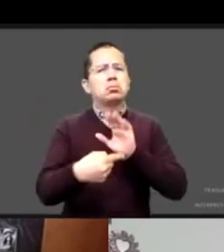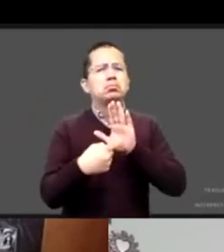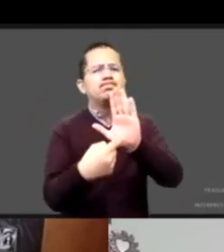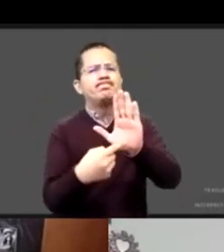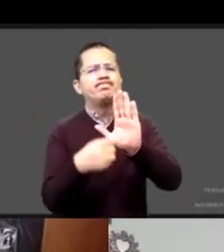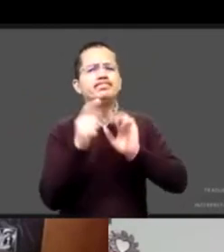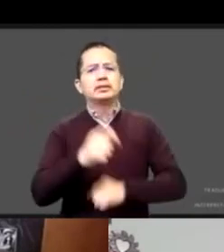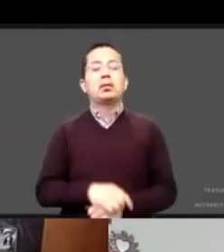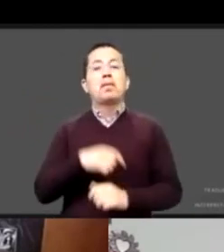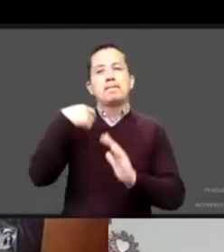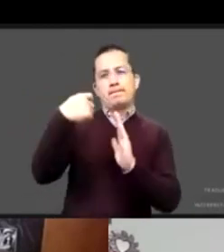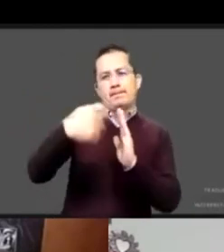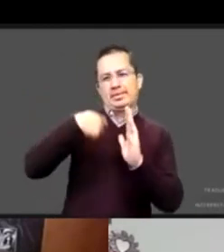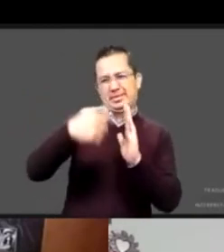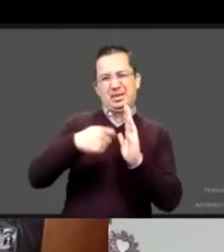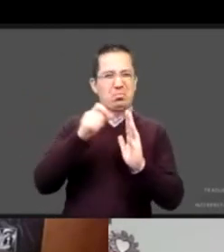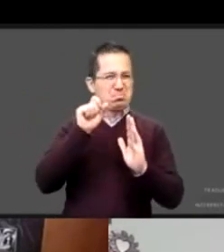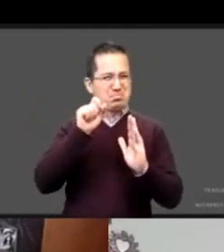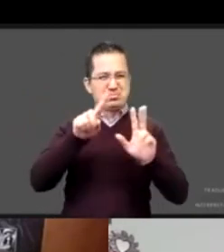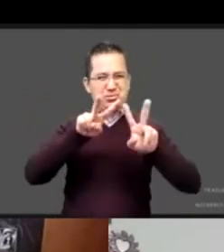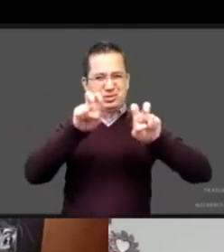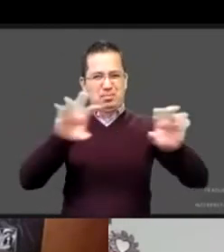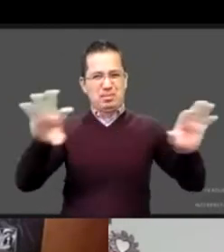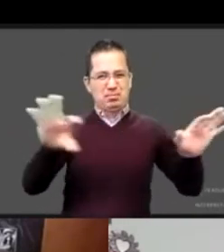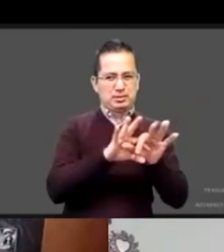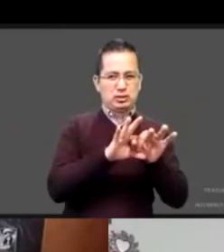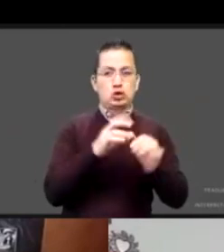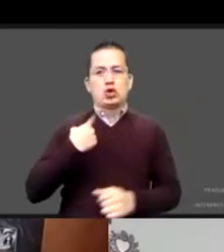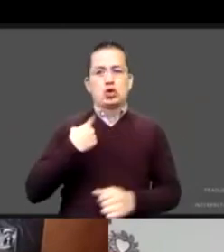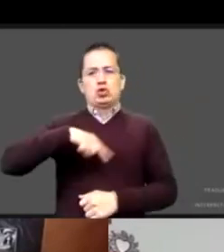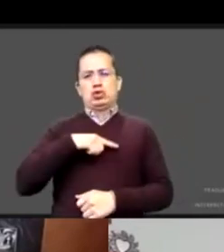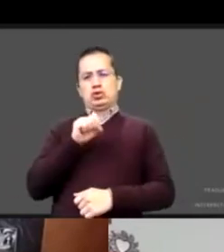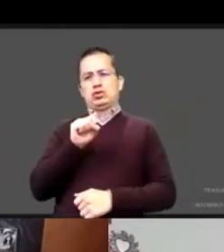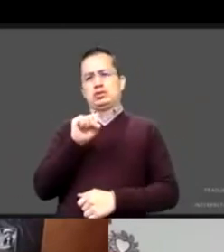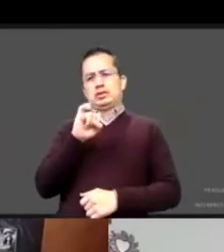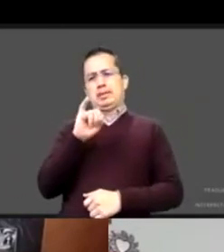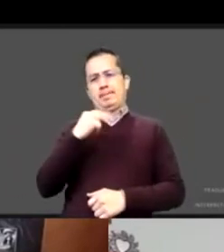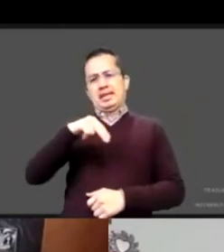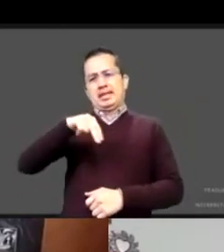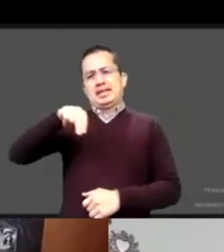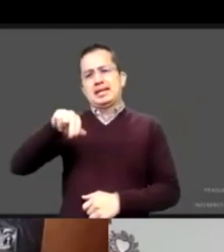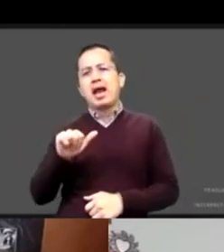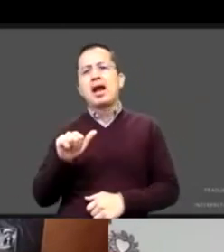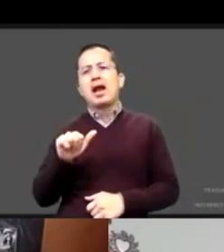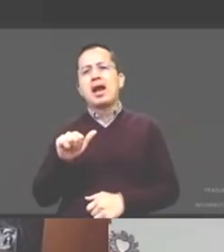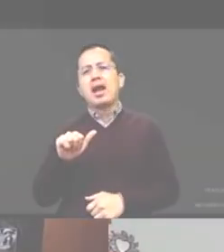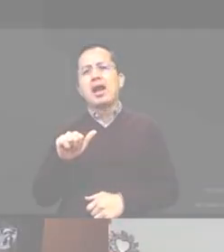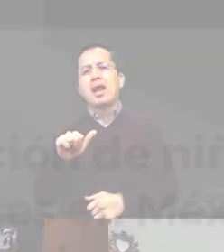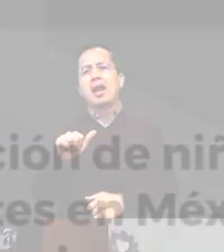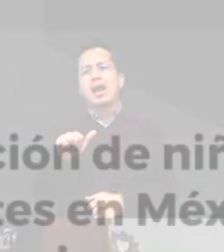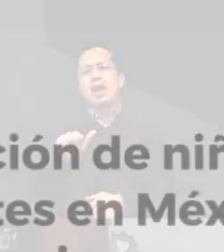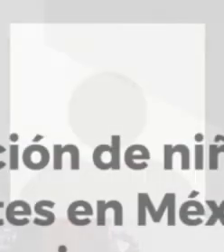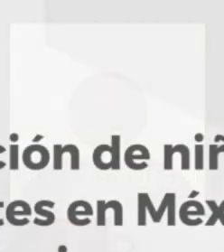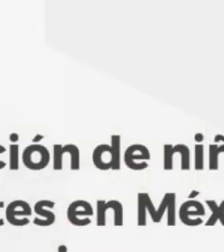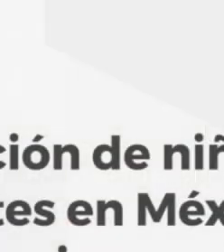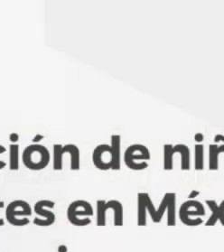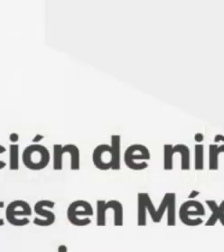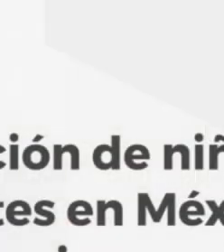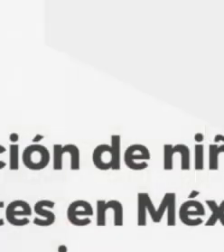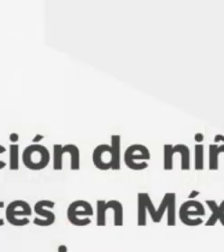construyendo desde la Secretaría Ejecutiva. Y posteriormente regresaremos y ya empezaremos este debate.